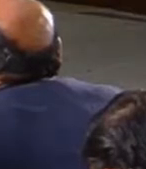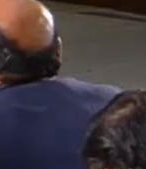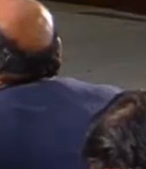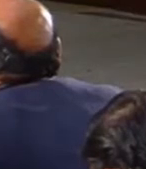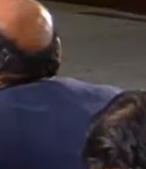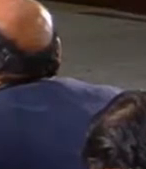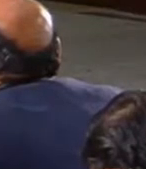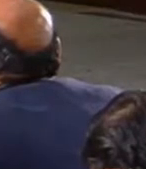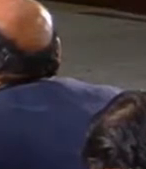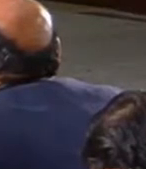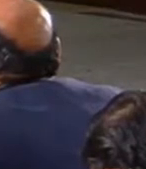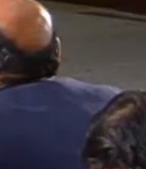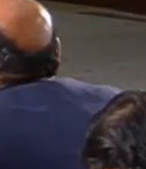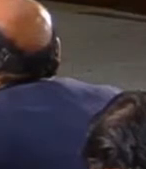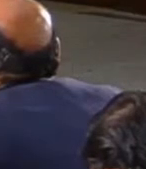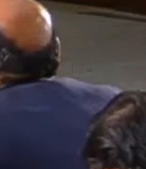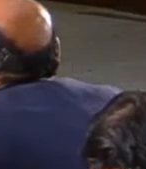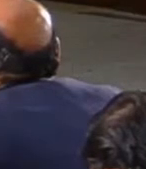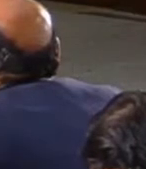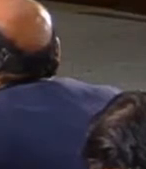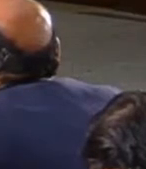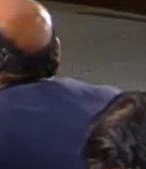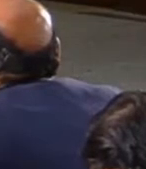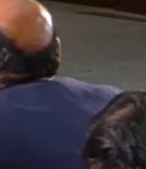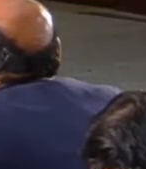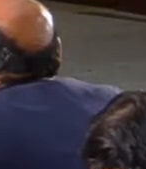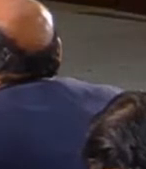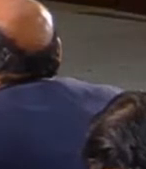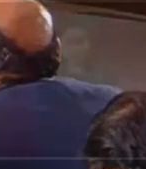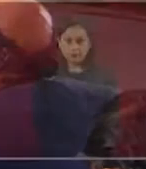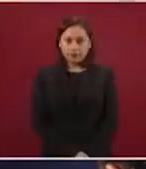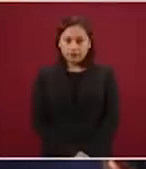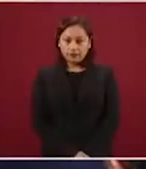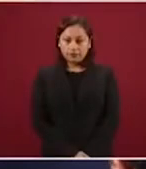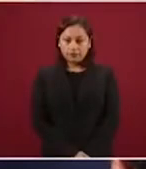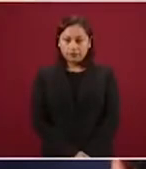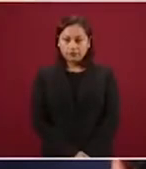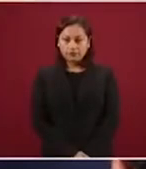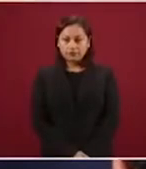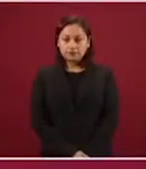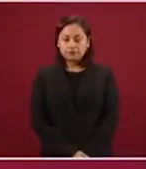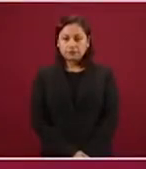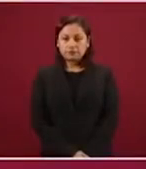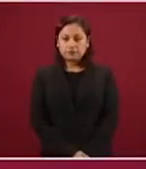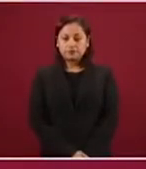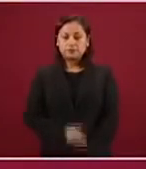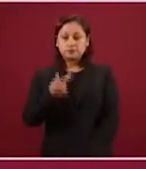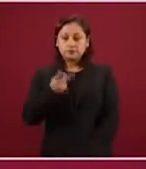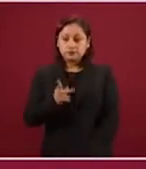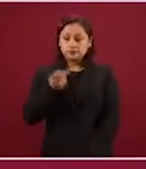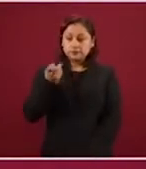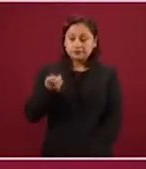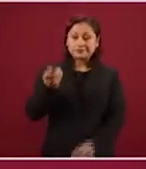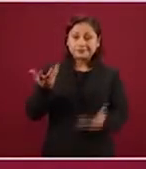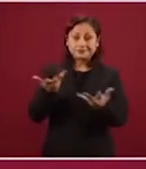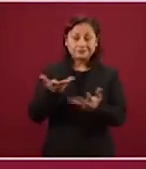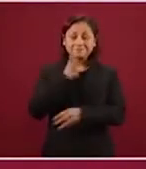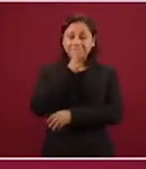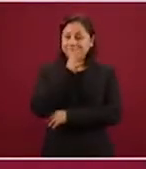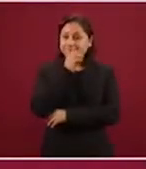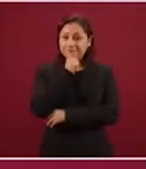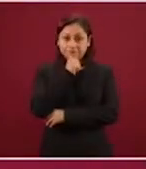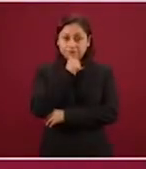tengamos bienestar. Pero eso no se puede hacer a costa de